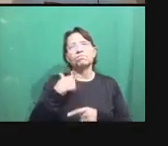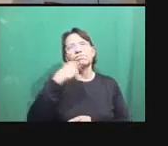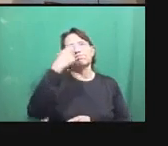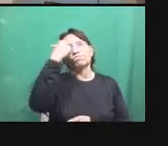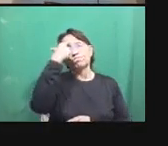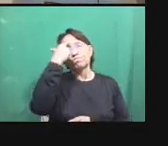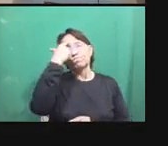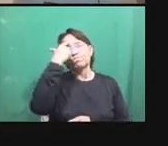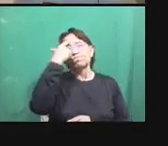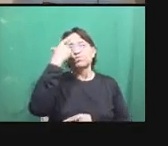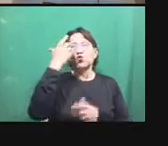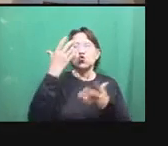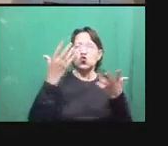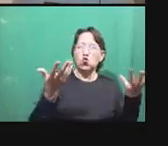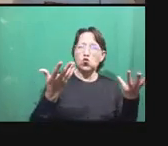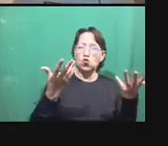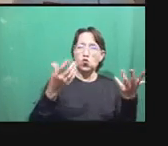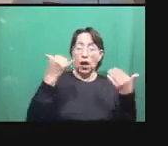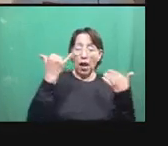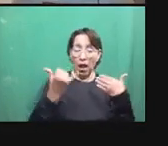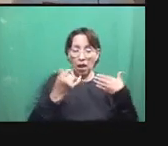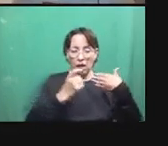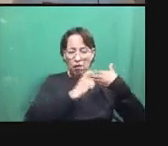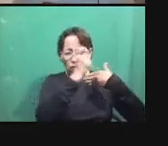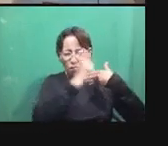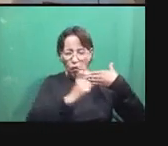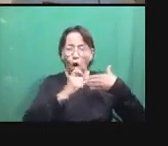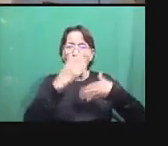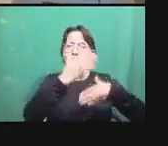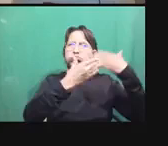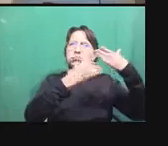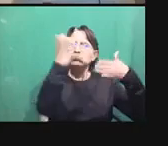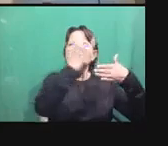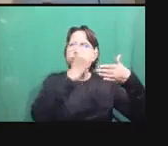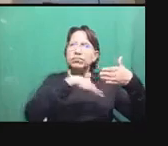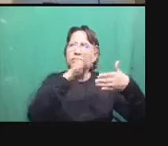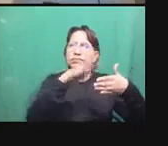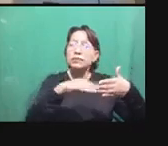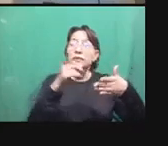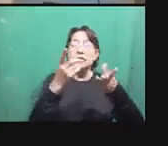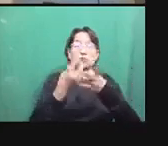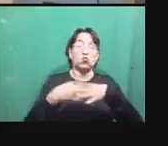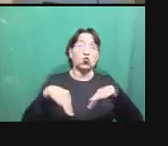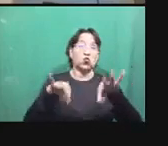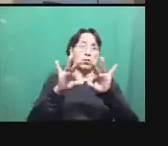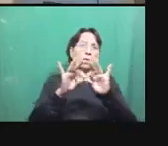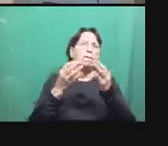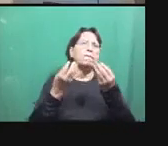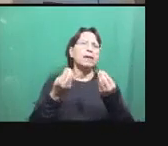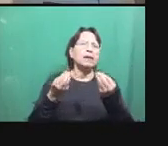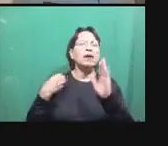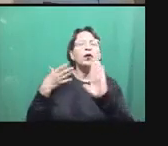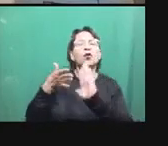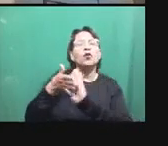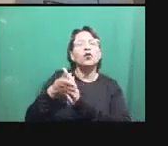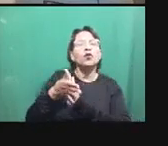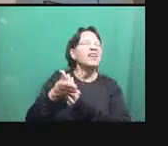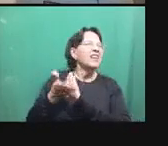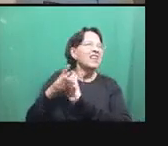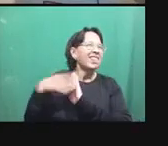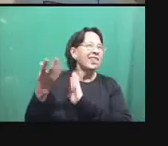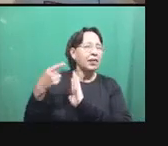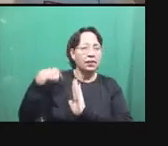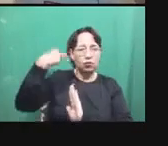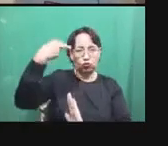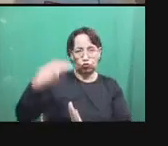a pensar, puede contar con el graffiti y el muralismo como una herramienta muy importante para recontar esa historia. También tenemos